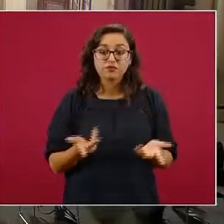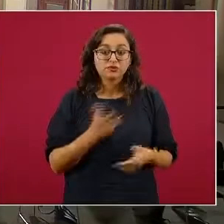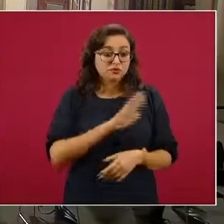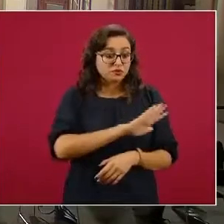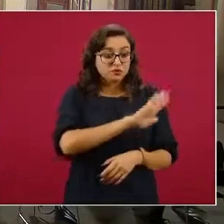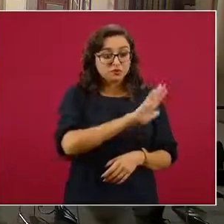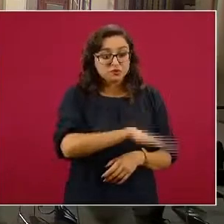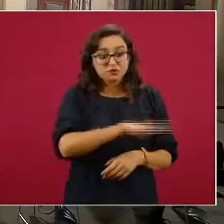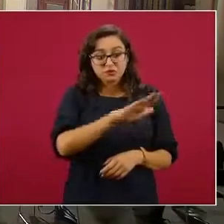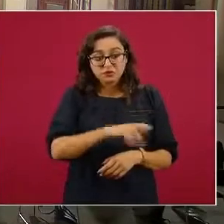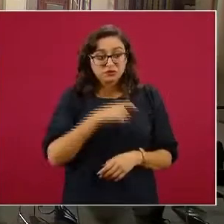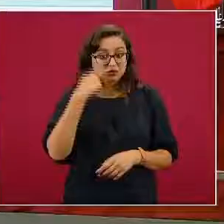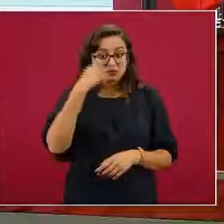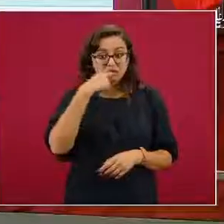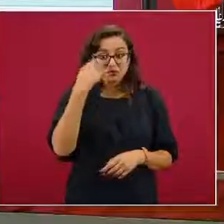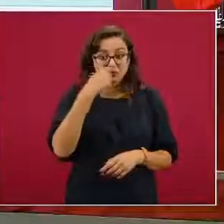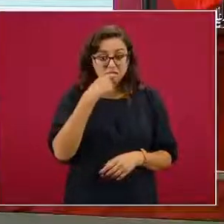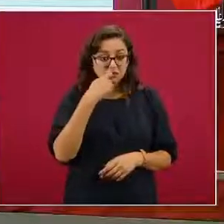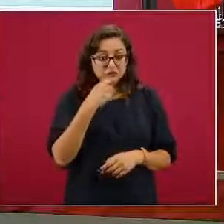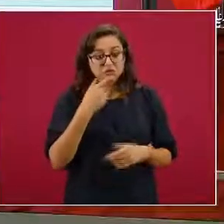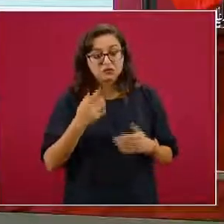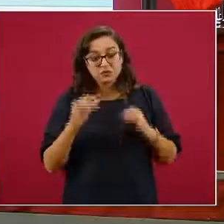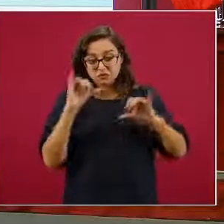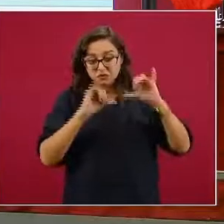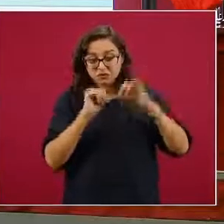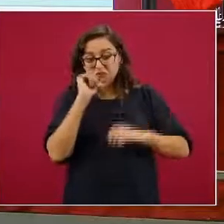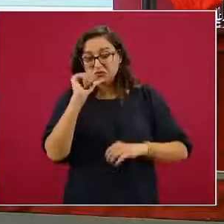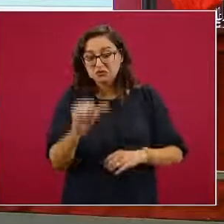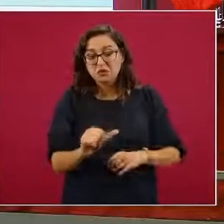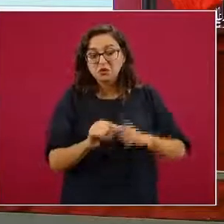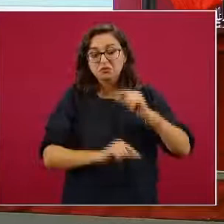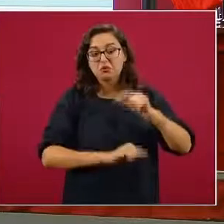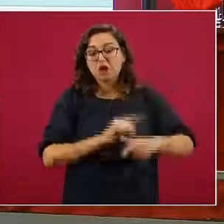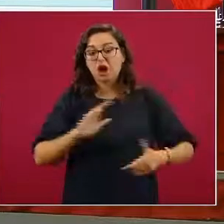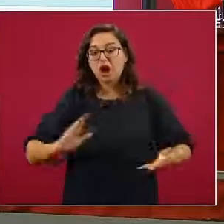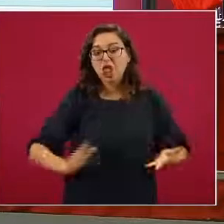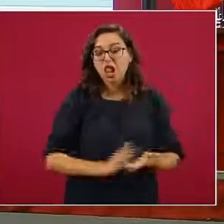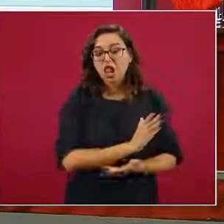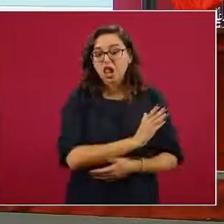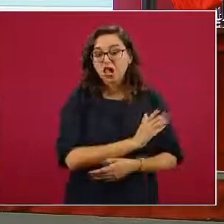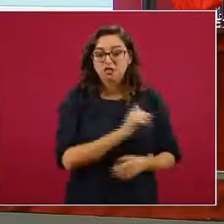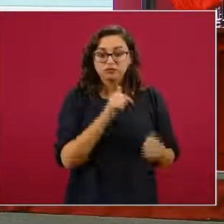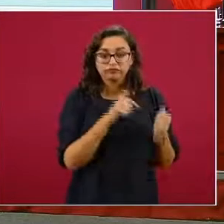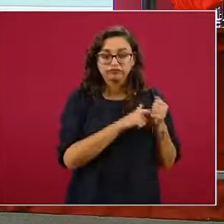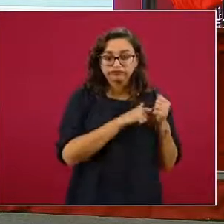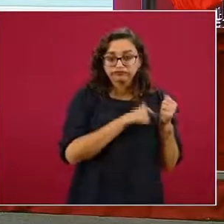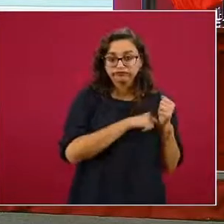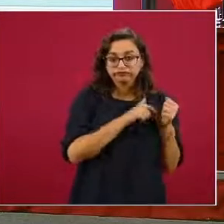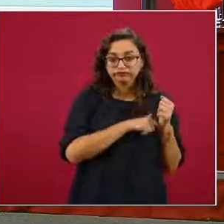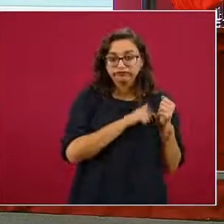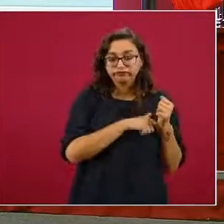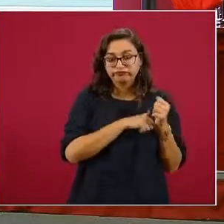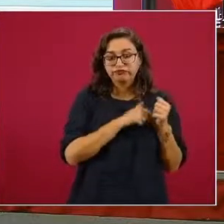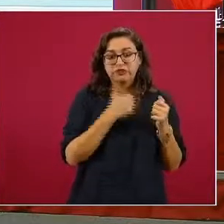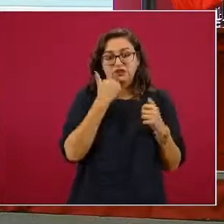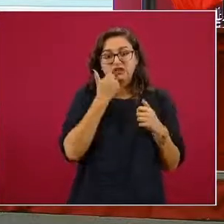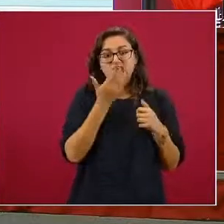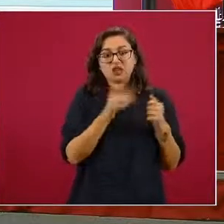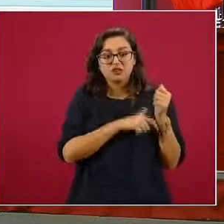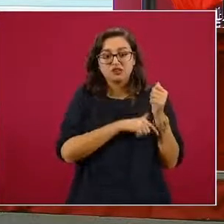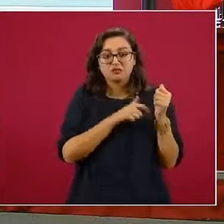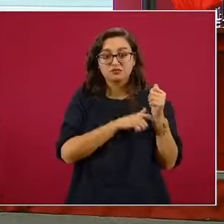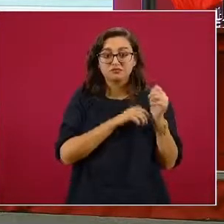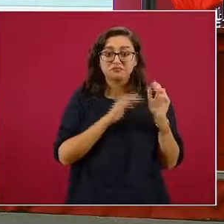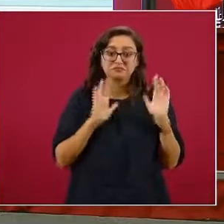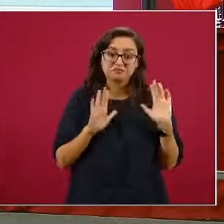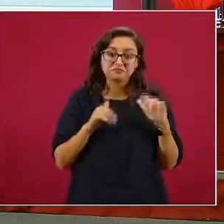esas defunciones, que se olvidarían. Y se habló de que había la intención de esconder esa información. Creo que